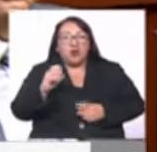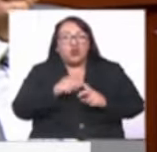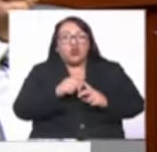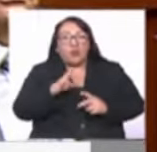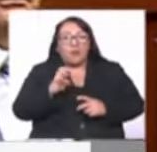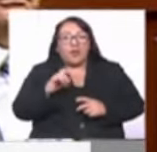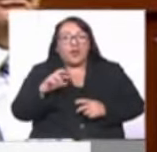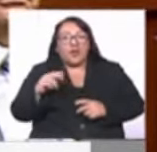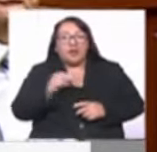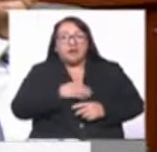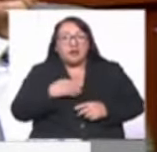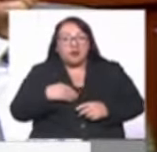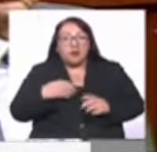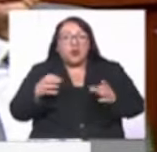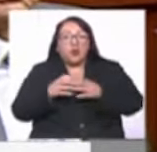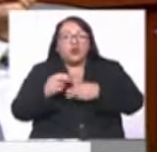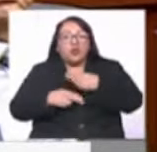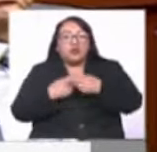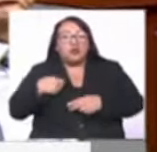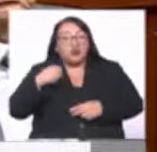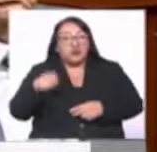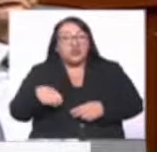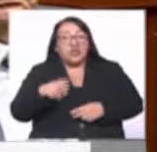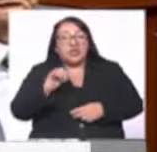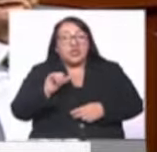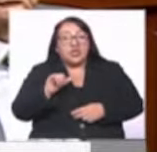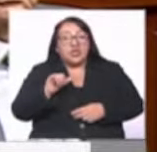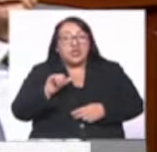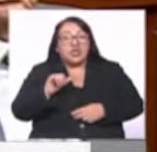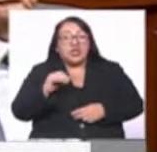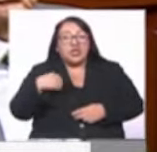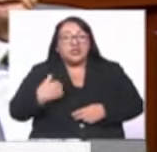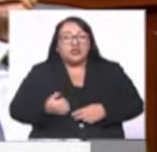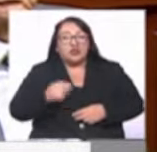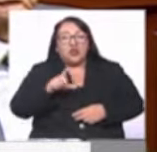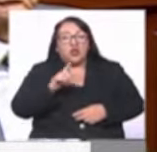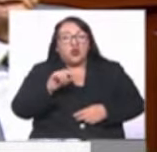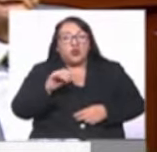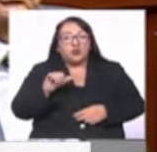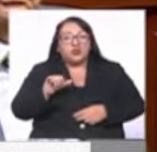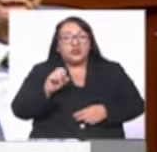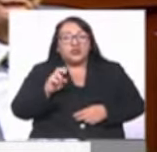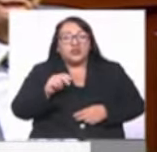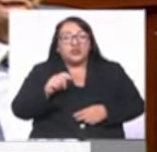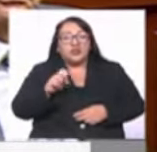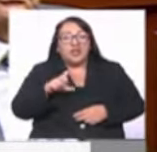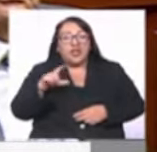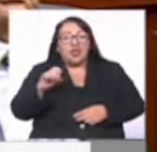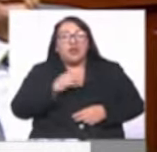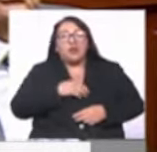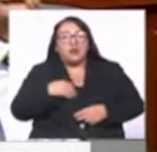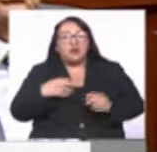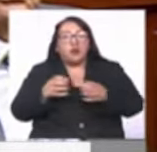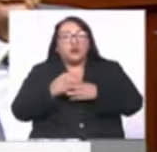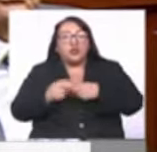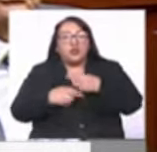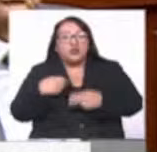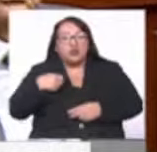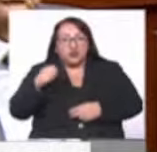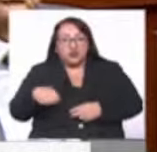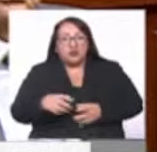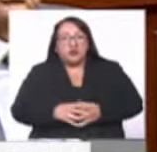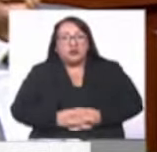como miembro como miembro de la junta Nacional de justicia y contra la señora Luz Inés Tello de ñeco como miembro de la junta Nacional de